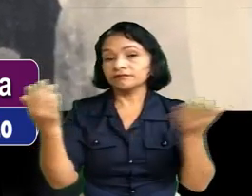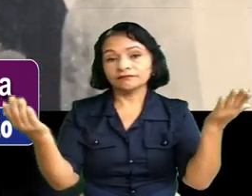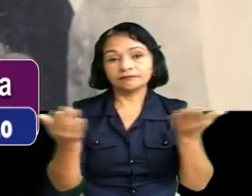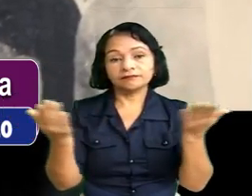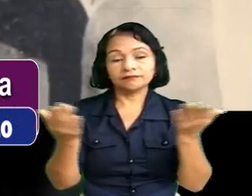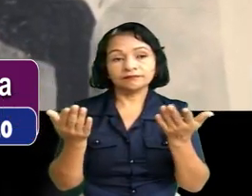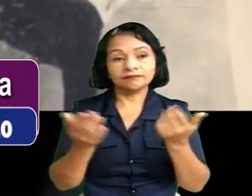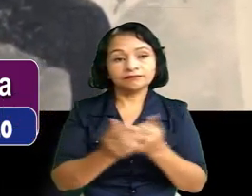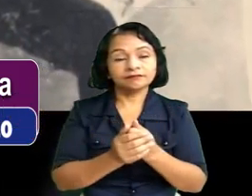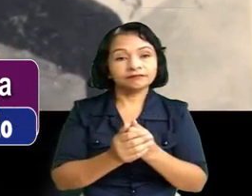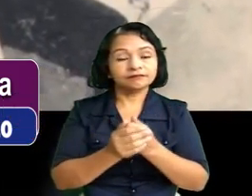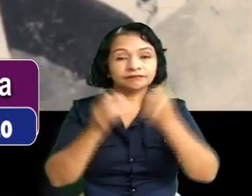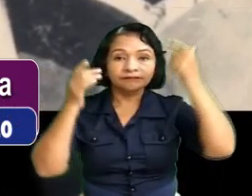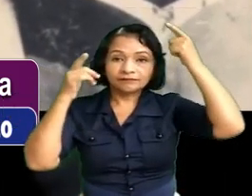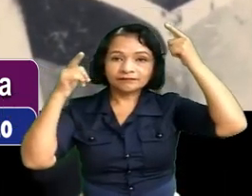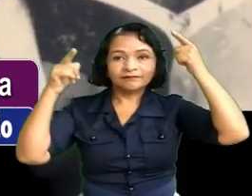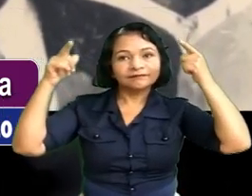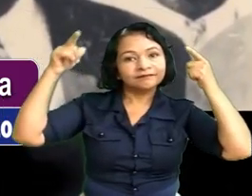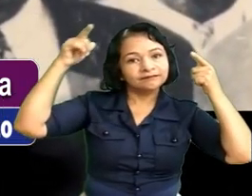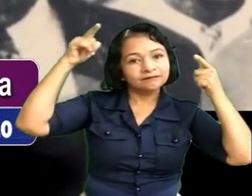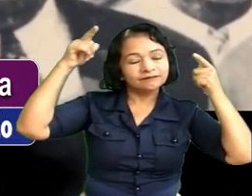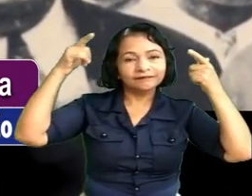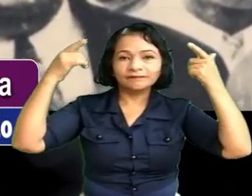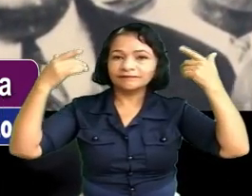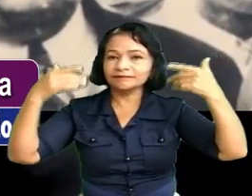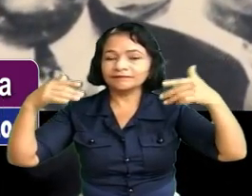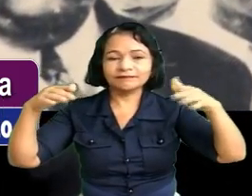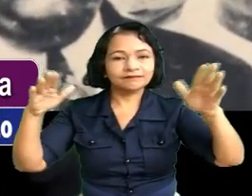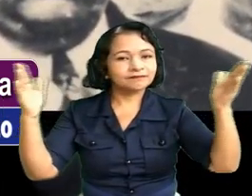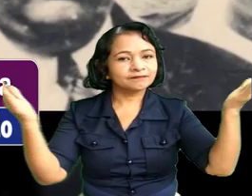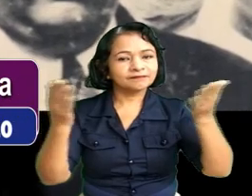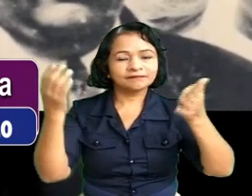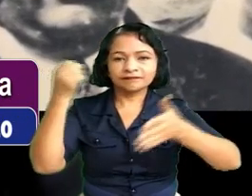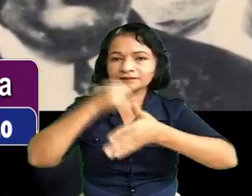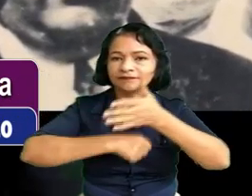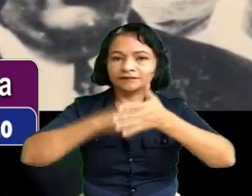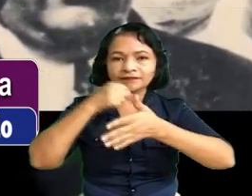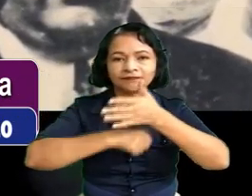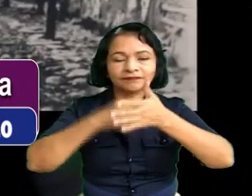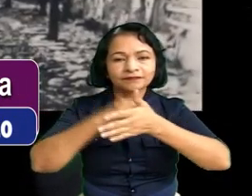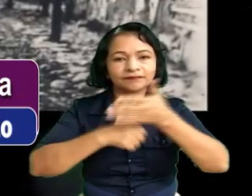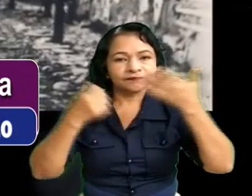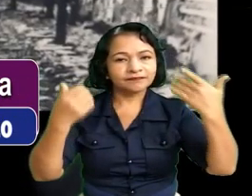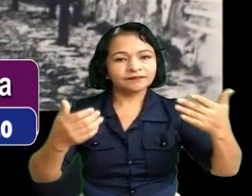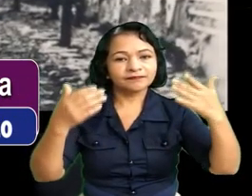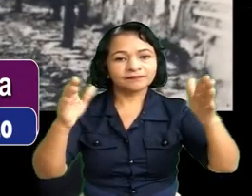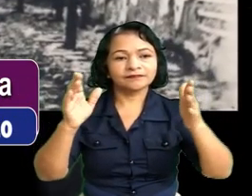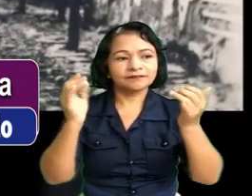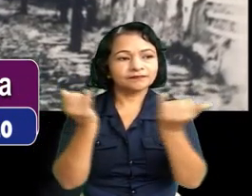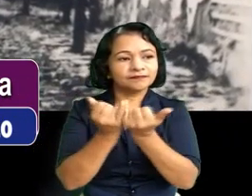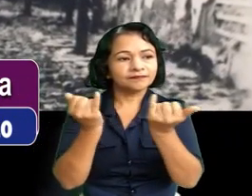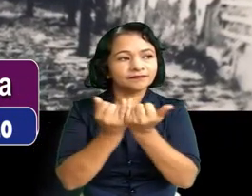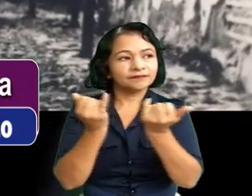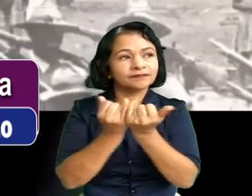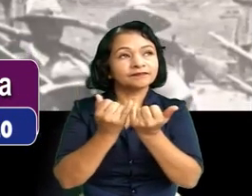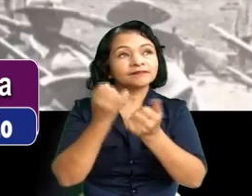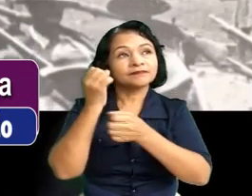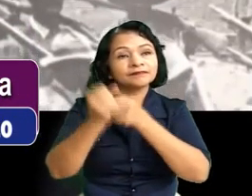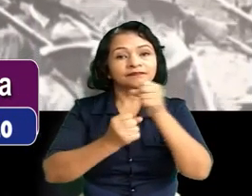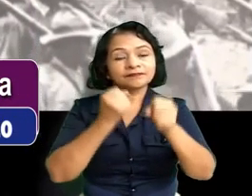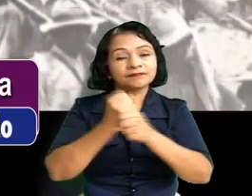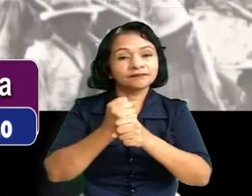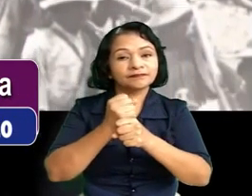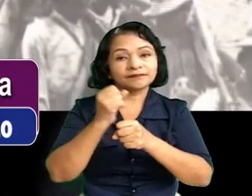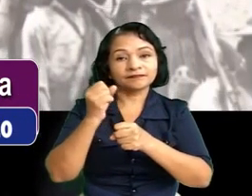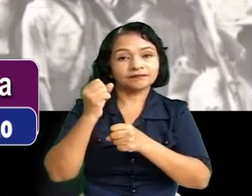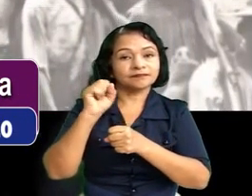la imagen de Sandino eclipsa cualquier lucha y cualquier liderazgo en la primera década del siglo 30.